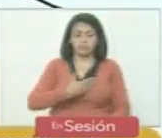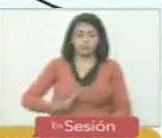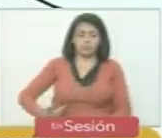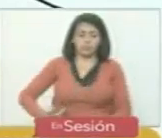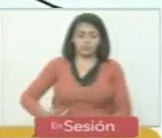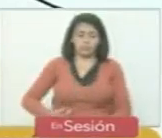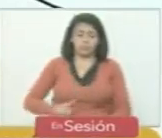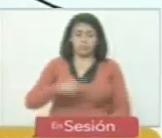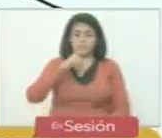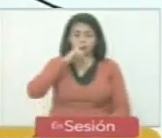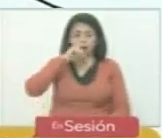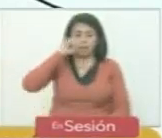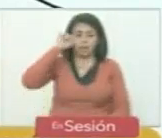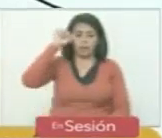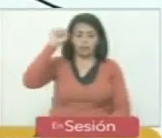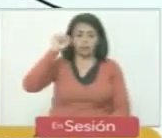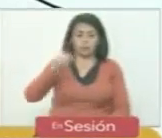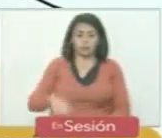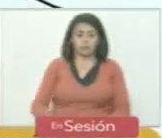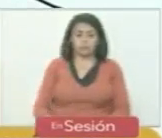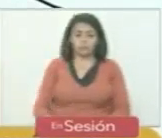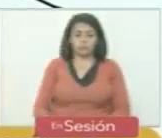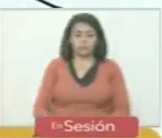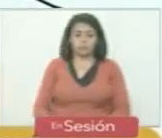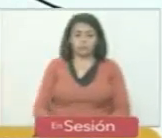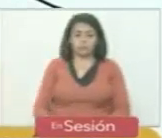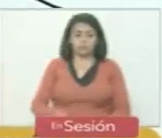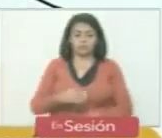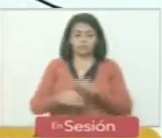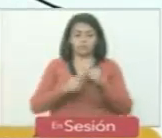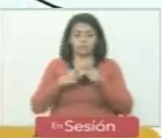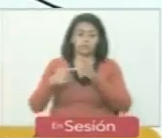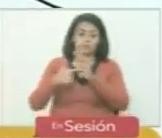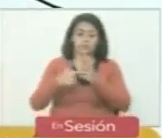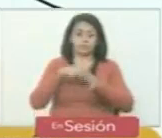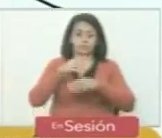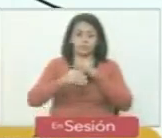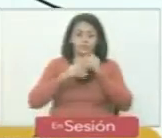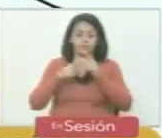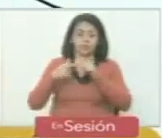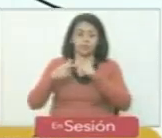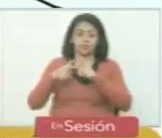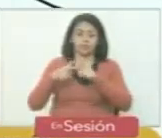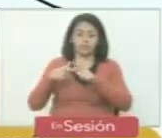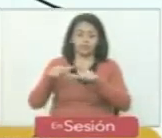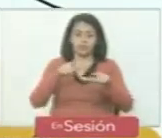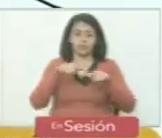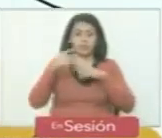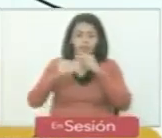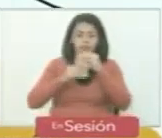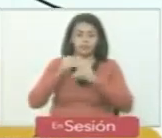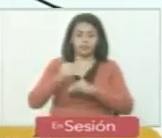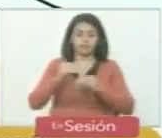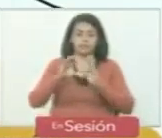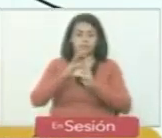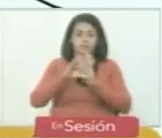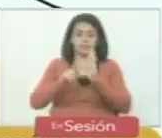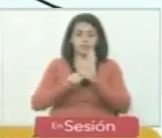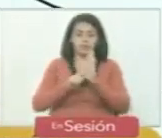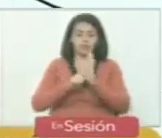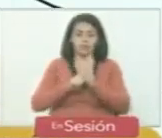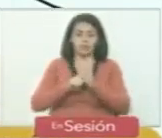presidente Nicolás Maduro toma en sus manos el hilo constitucional